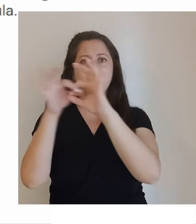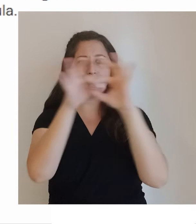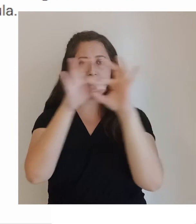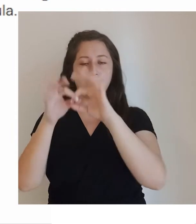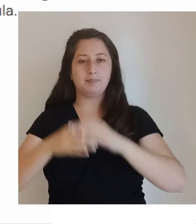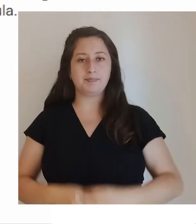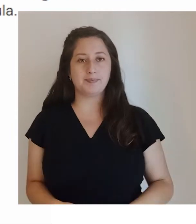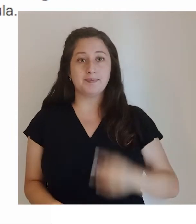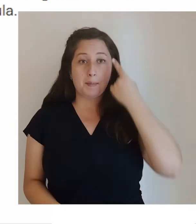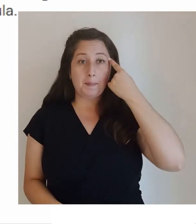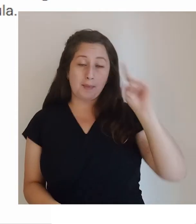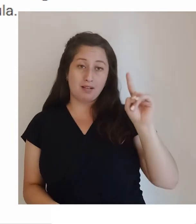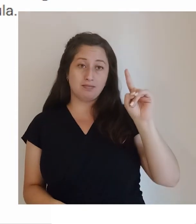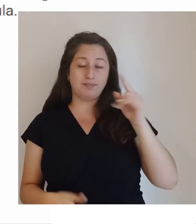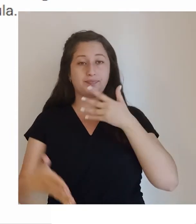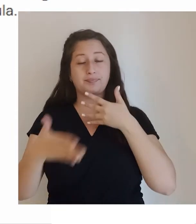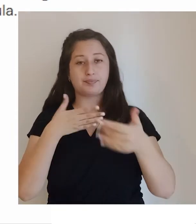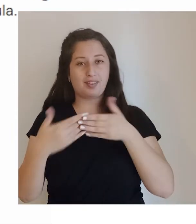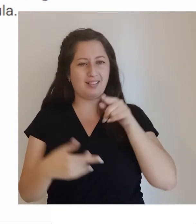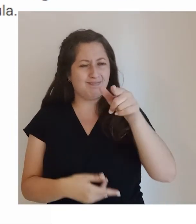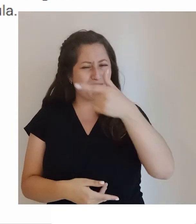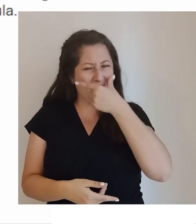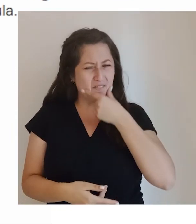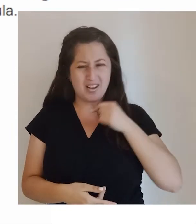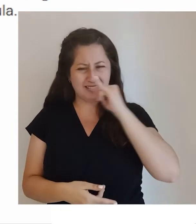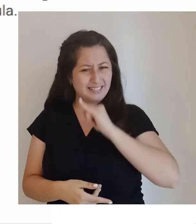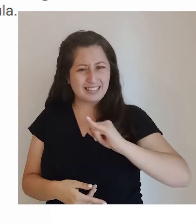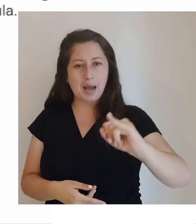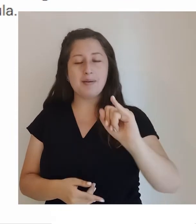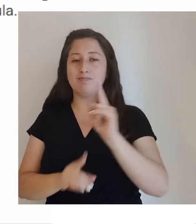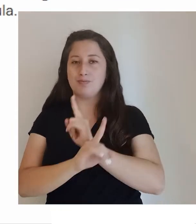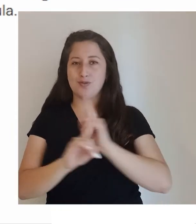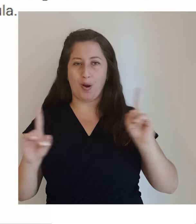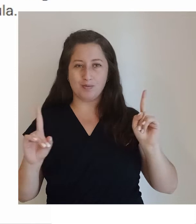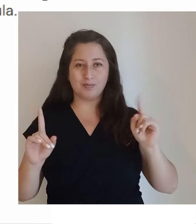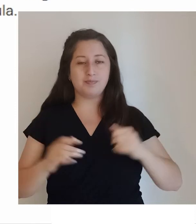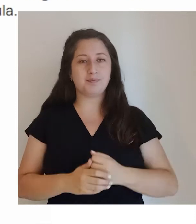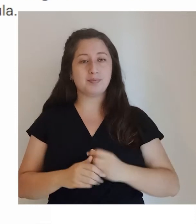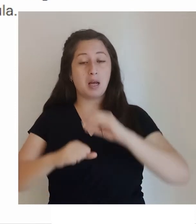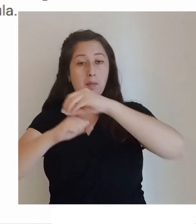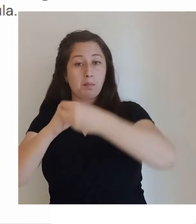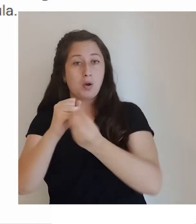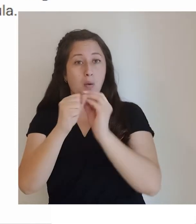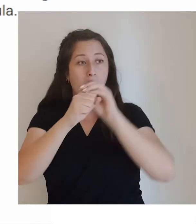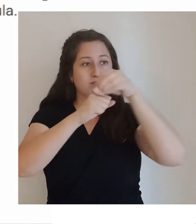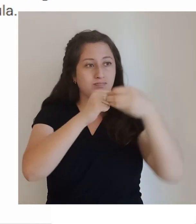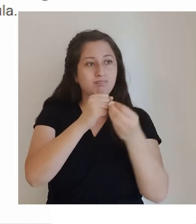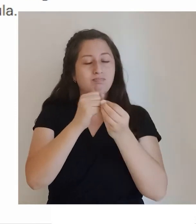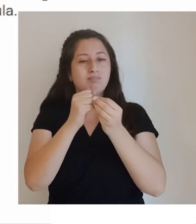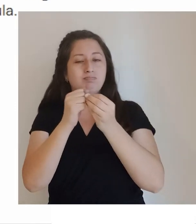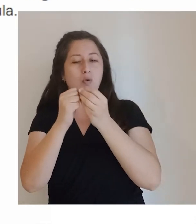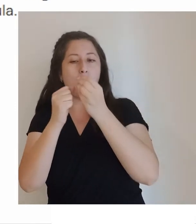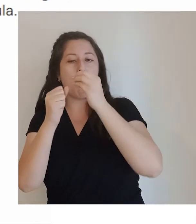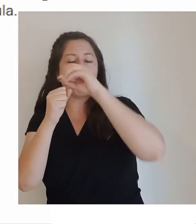Sin embargo, normalmente no es tan fácil si la molécula tiene 3 o más átomos,